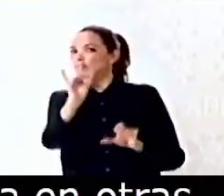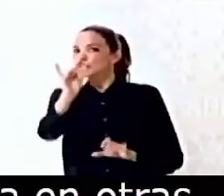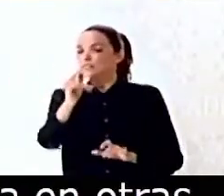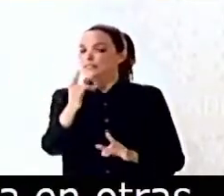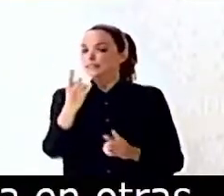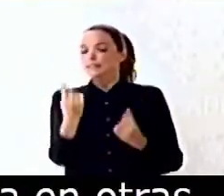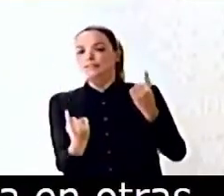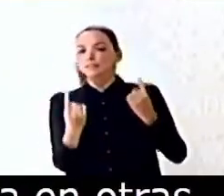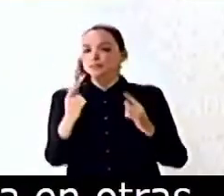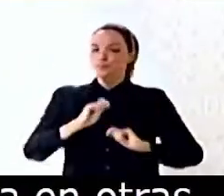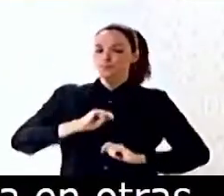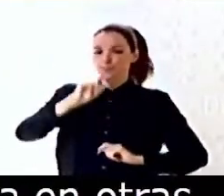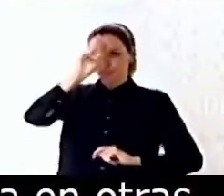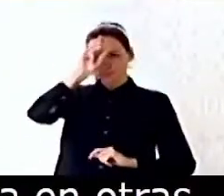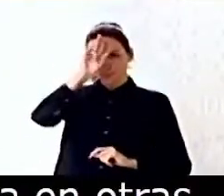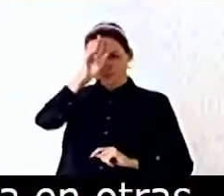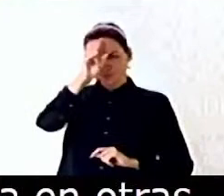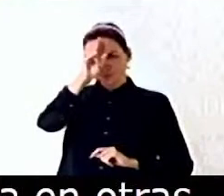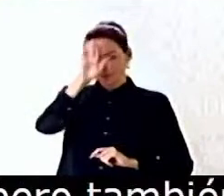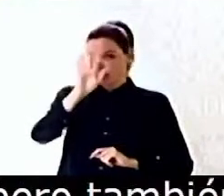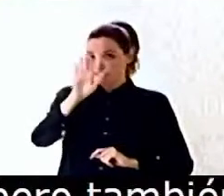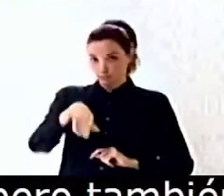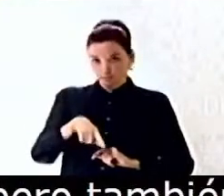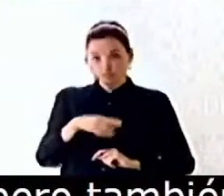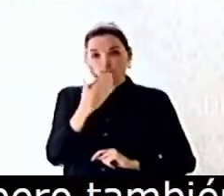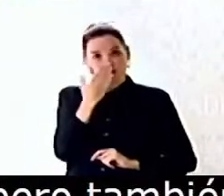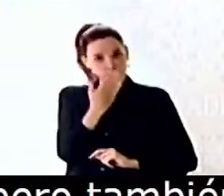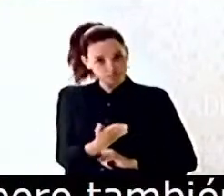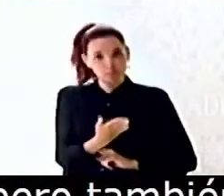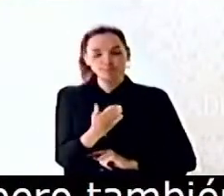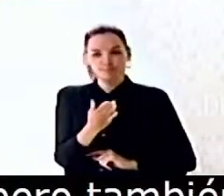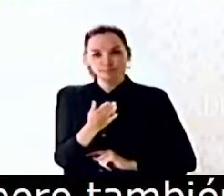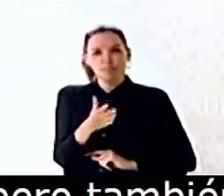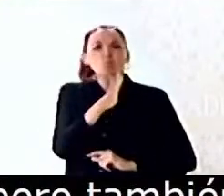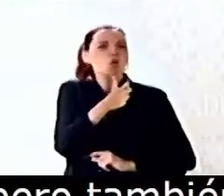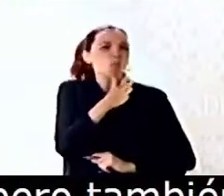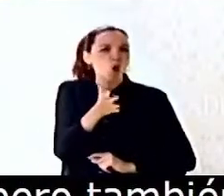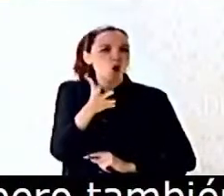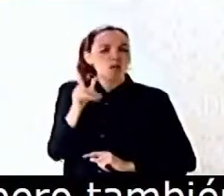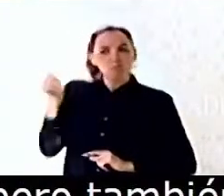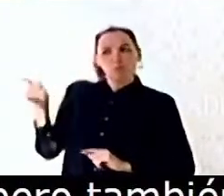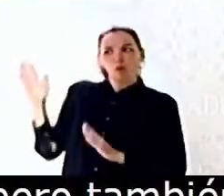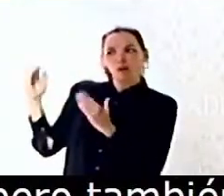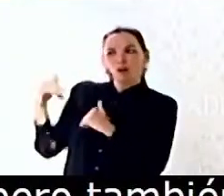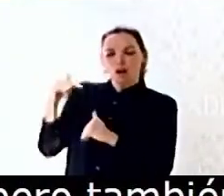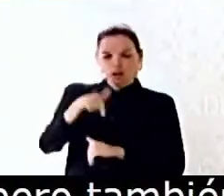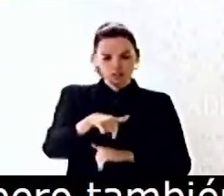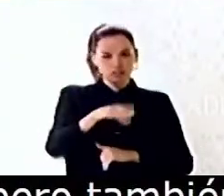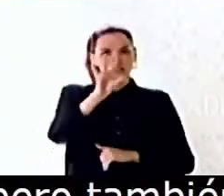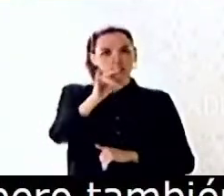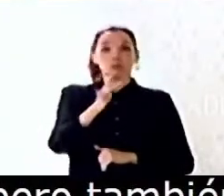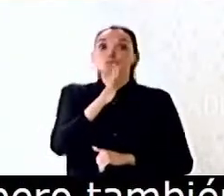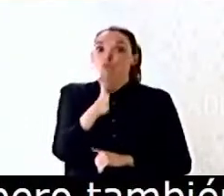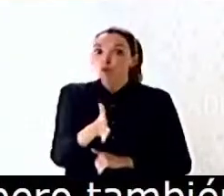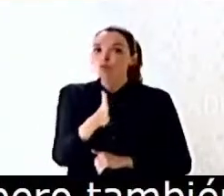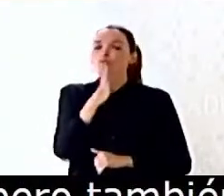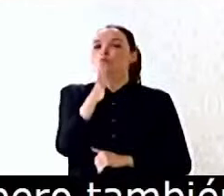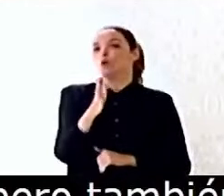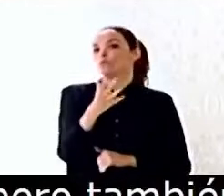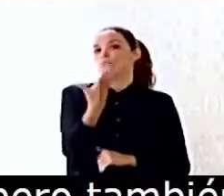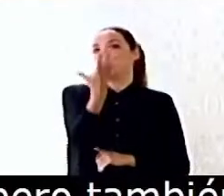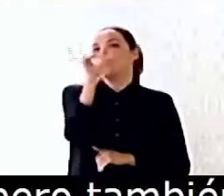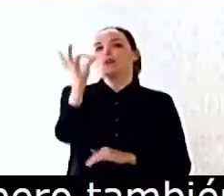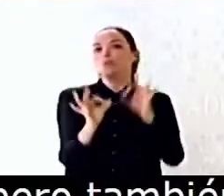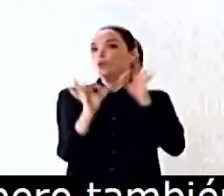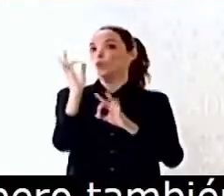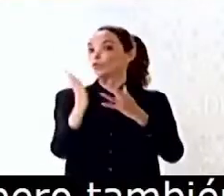preocupa, pero también debo decirle que el matiz es ese. El matiz es que en más de un 50%